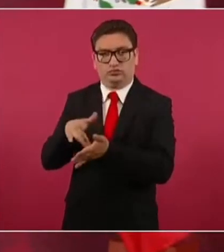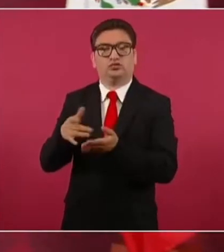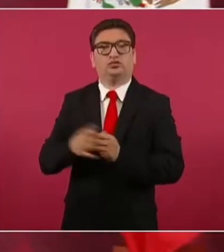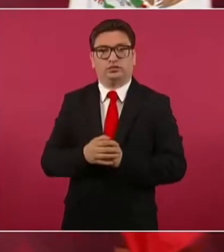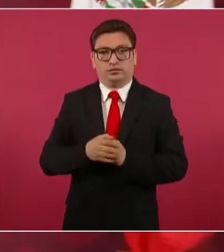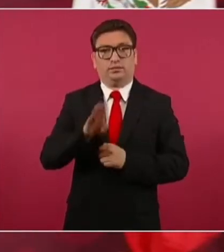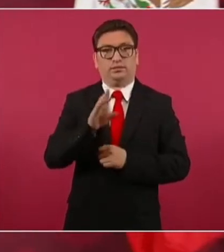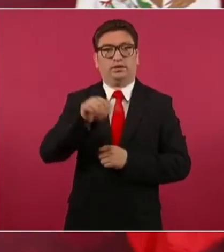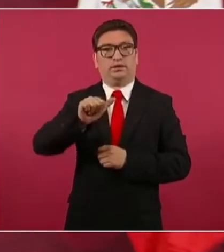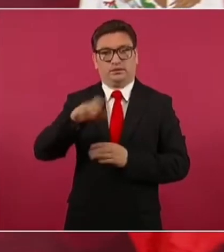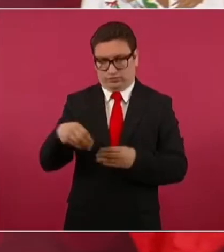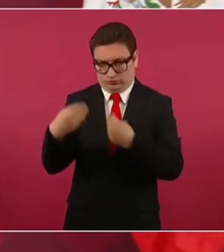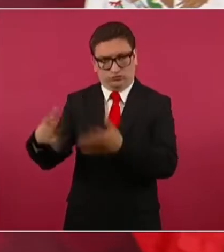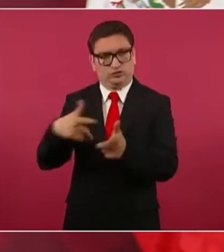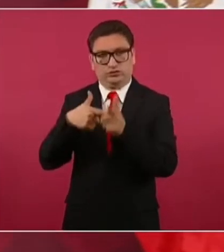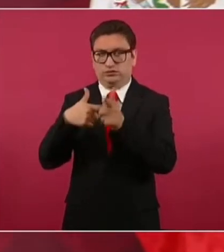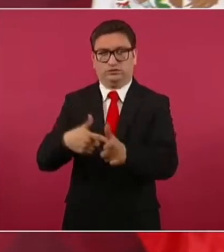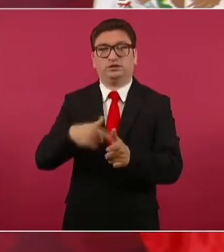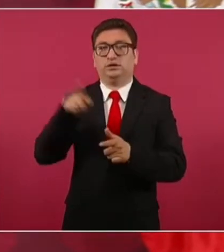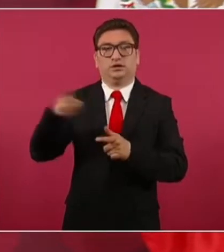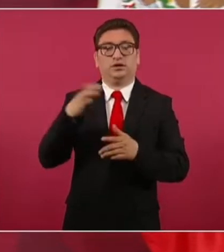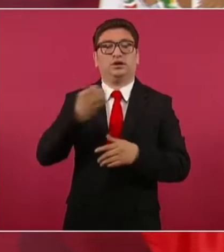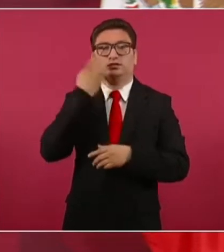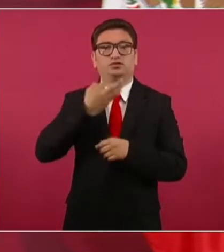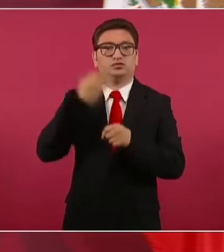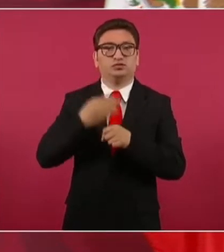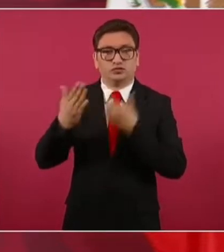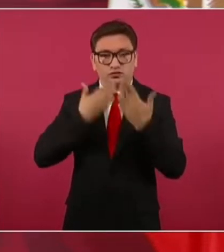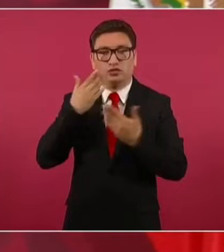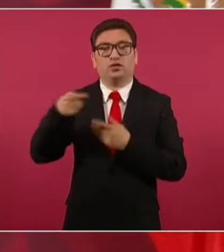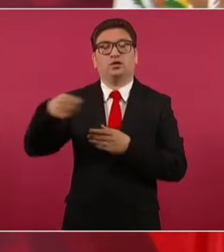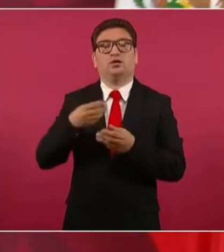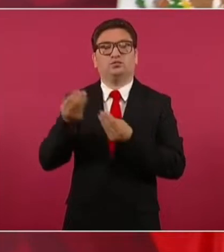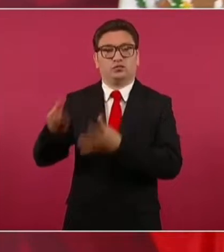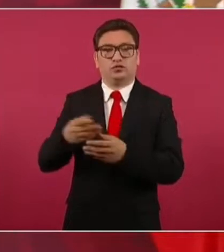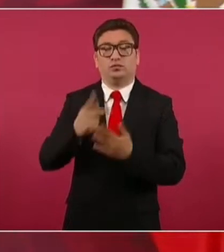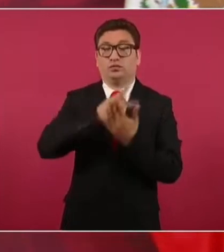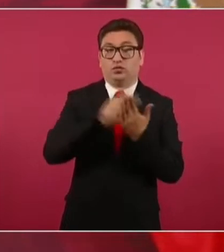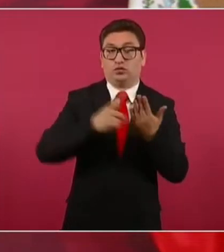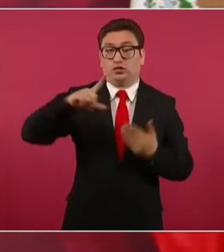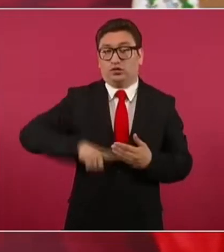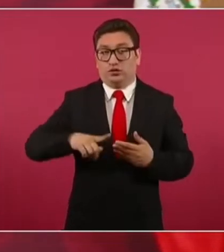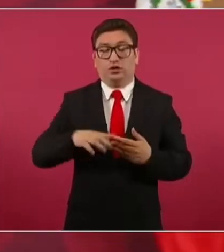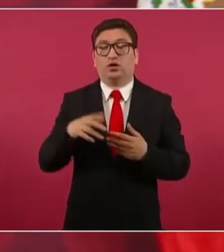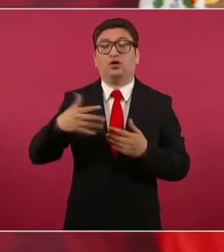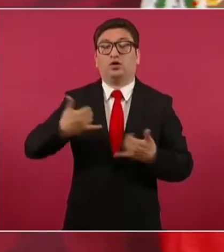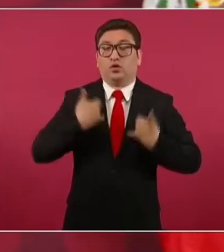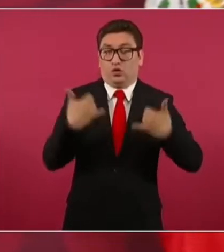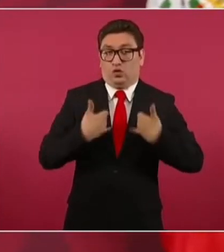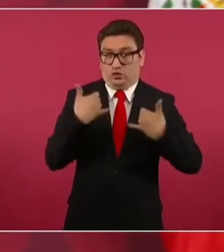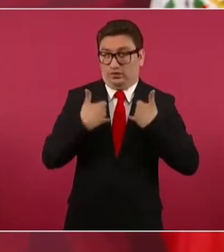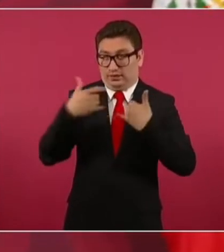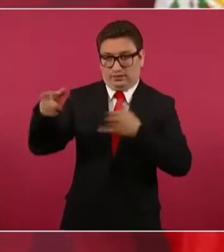las becas a estudiantes, el programa de Jóvenes Construyendo el Futuro.